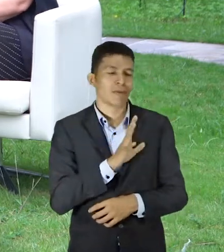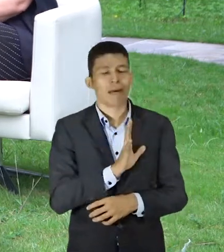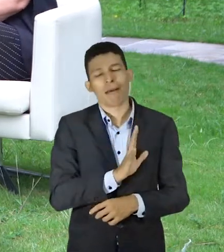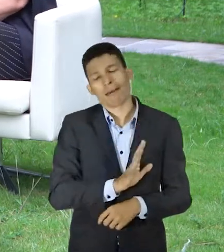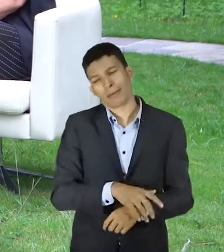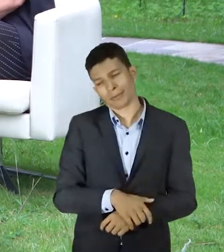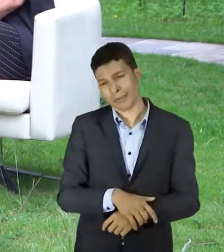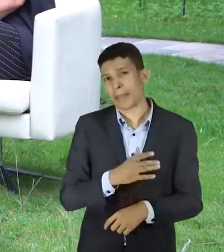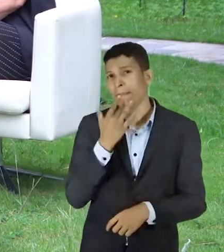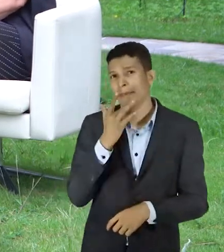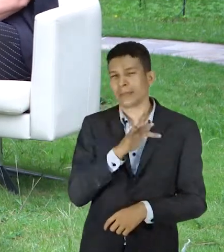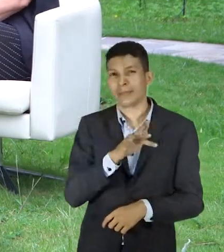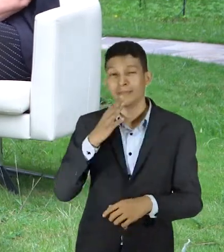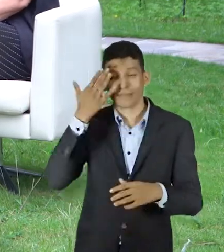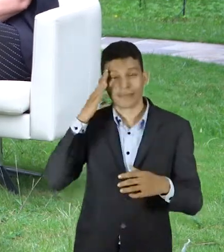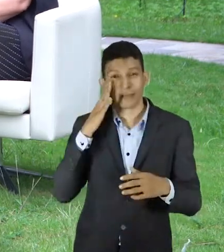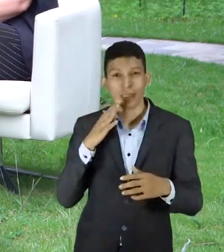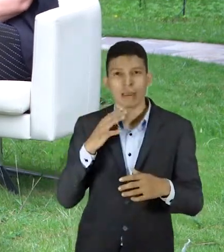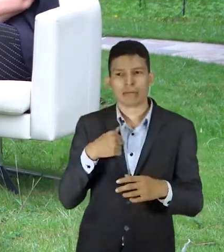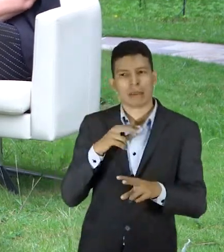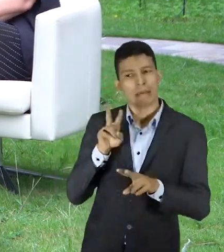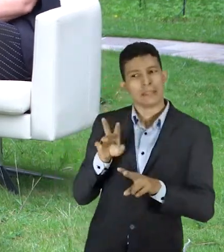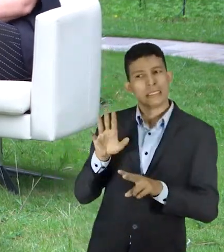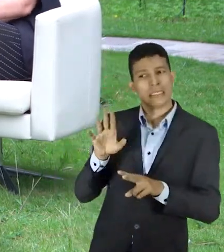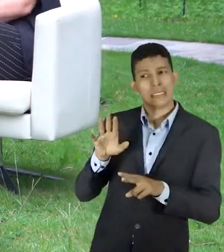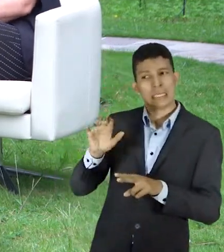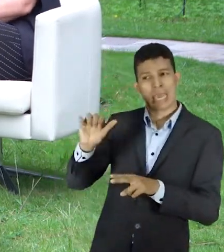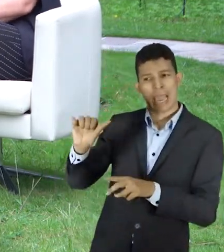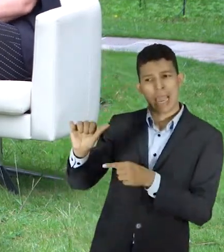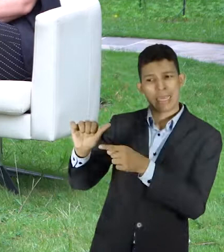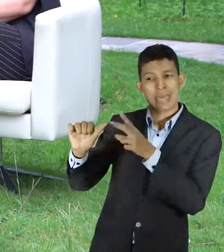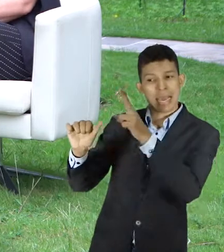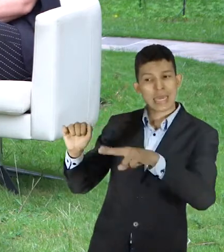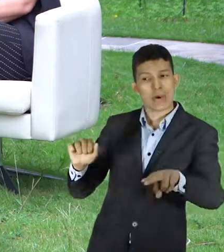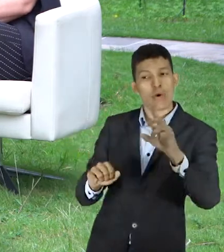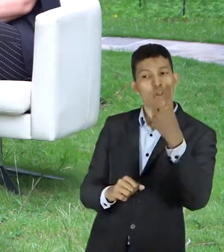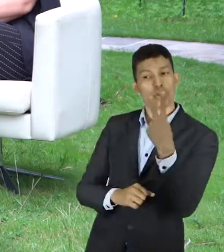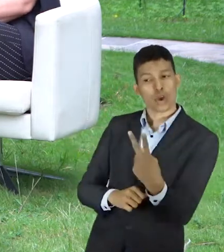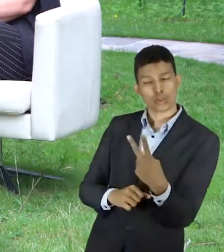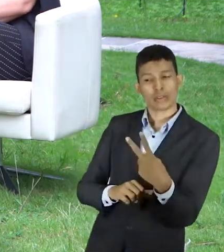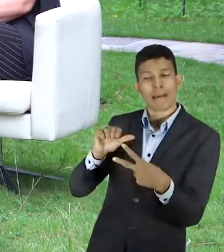es la cuestión del temor, el miedo que le tiene la gente al cáncer.